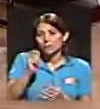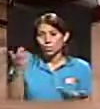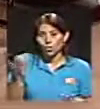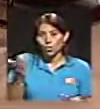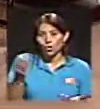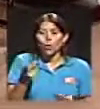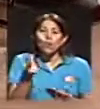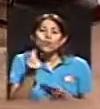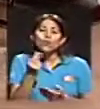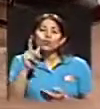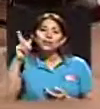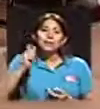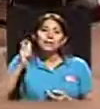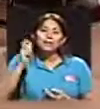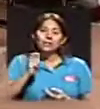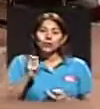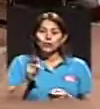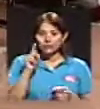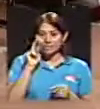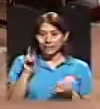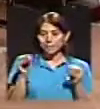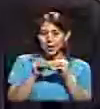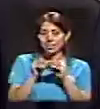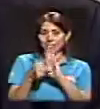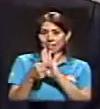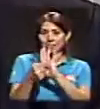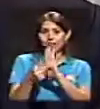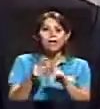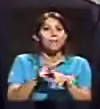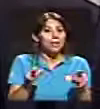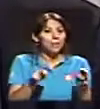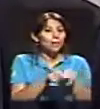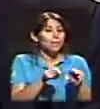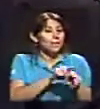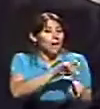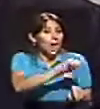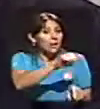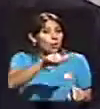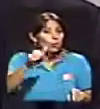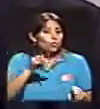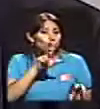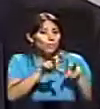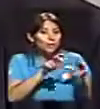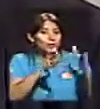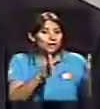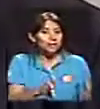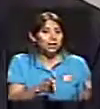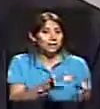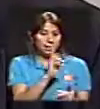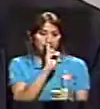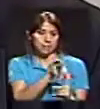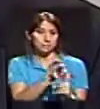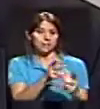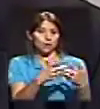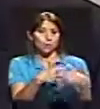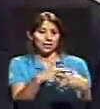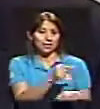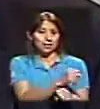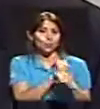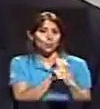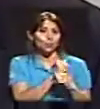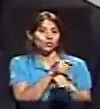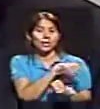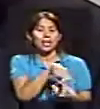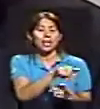que están como más a la vista, pero hay otros inversionistas institucionales, entre otros las mismas compañías de seguros, que acumulan